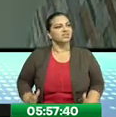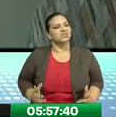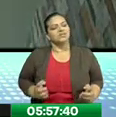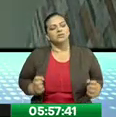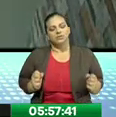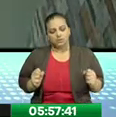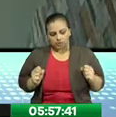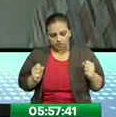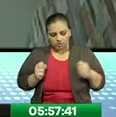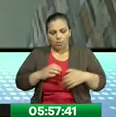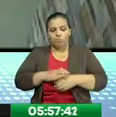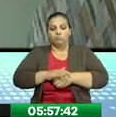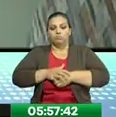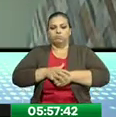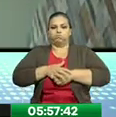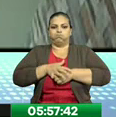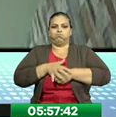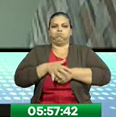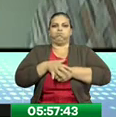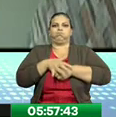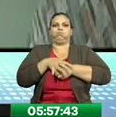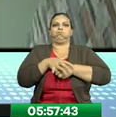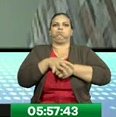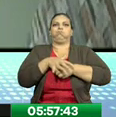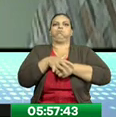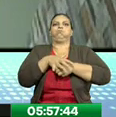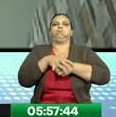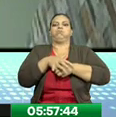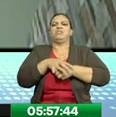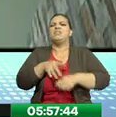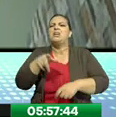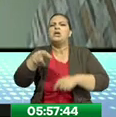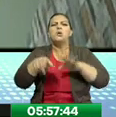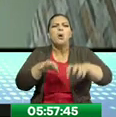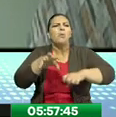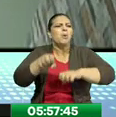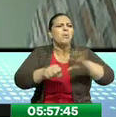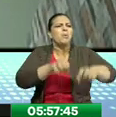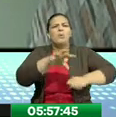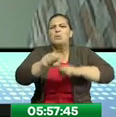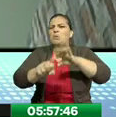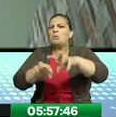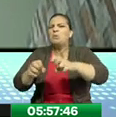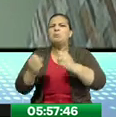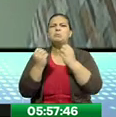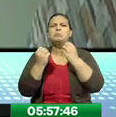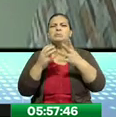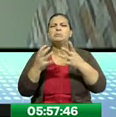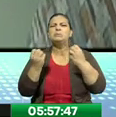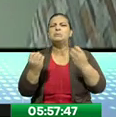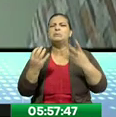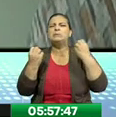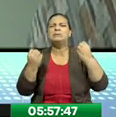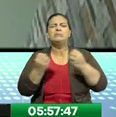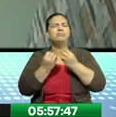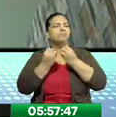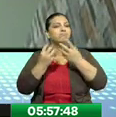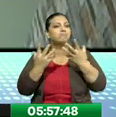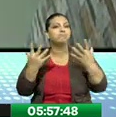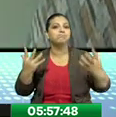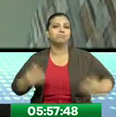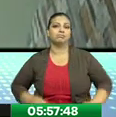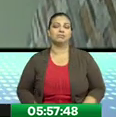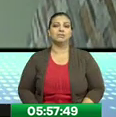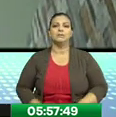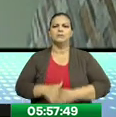de presión, ya no aguanta más y que lamentablemente, oiga, no estamos justificando aquí este accionar porque obviamente son